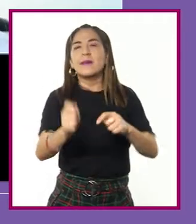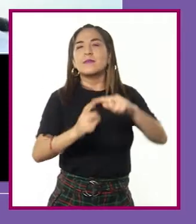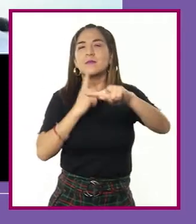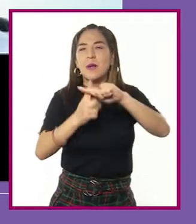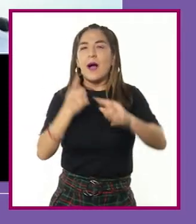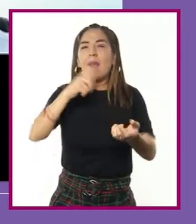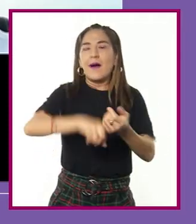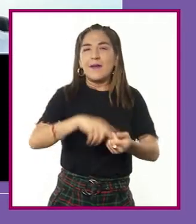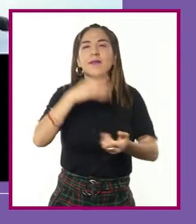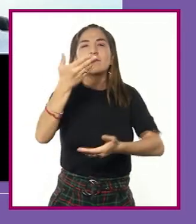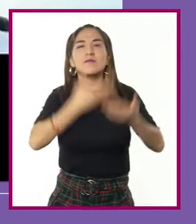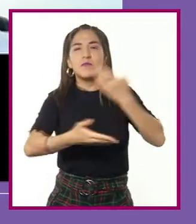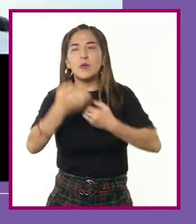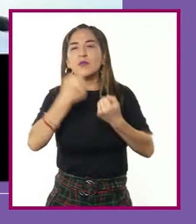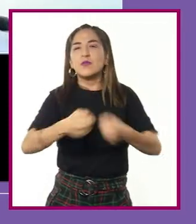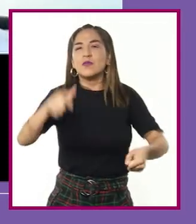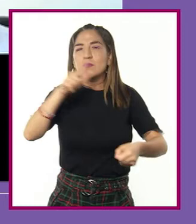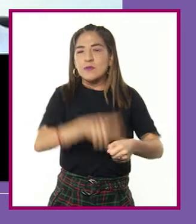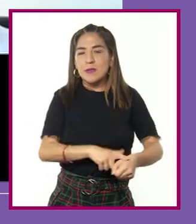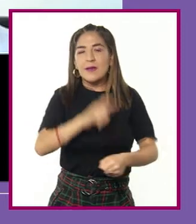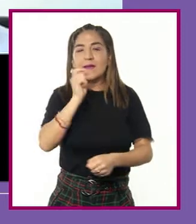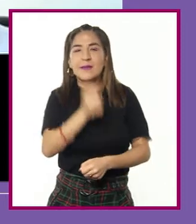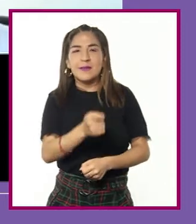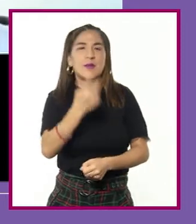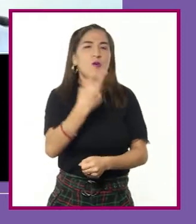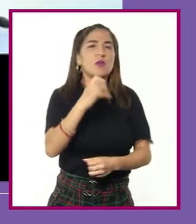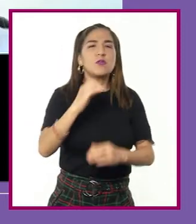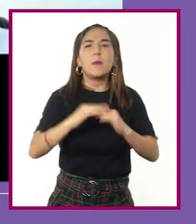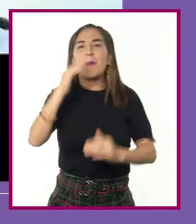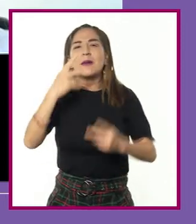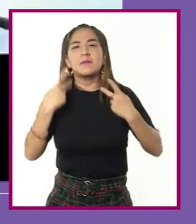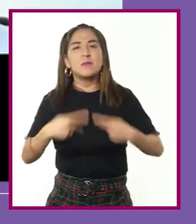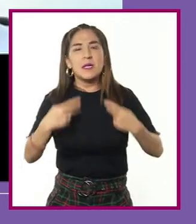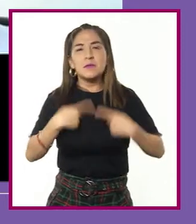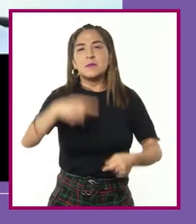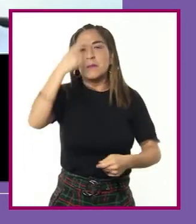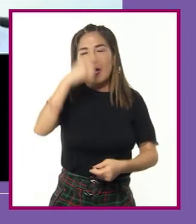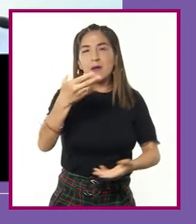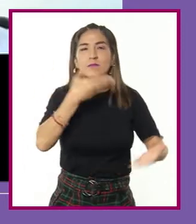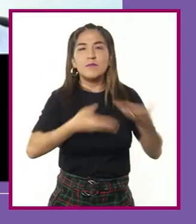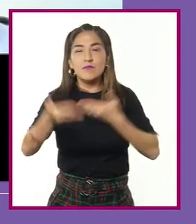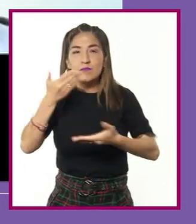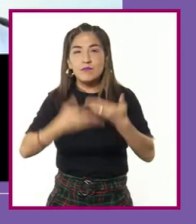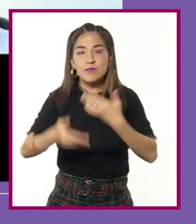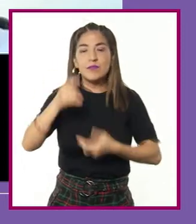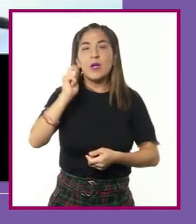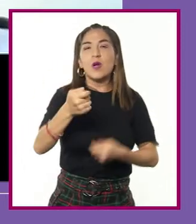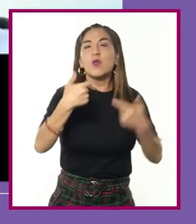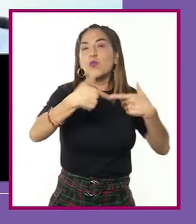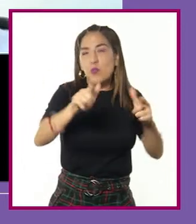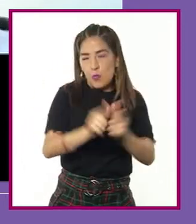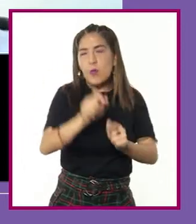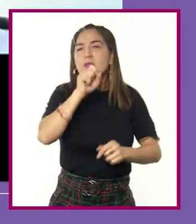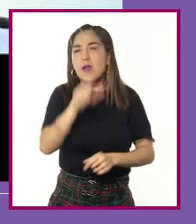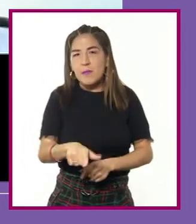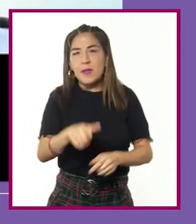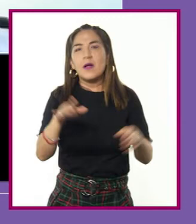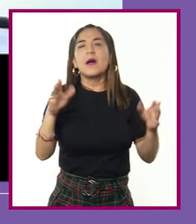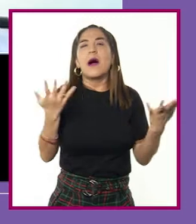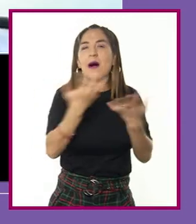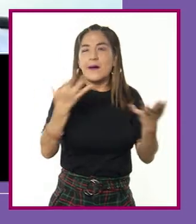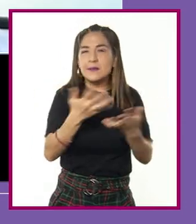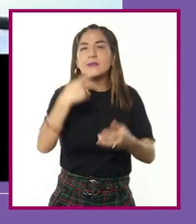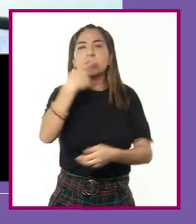existe en una relación social, vaya entre dos o más personas, que permite que una de ellas o un grupo, digamos, cumpla